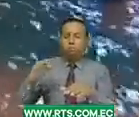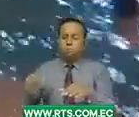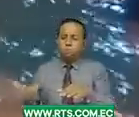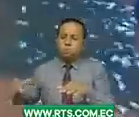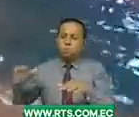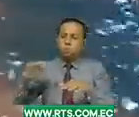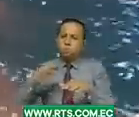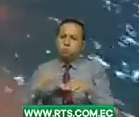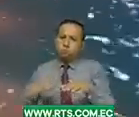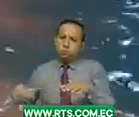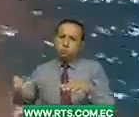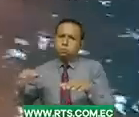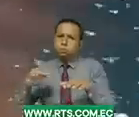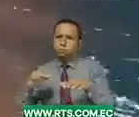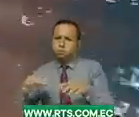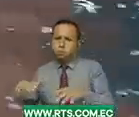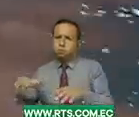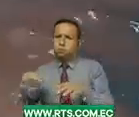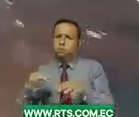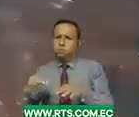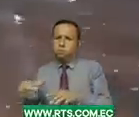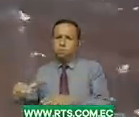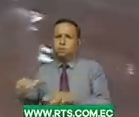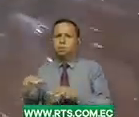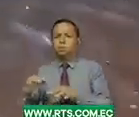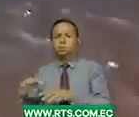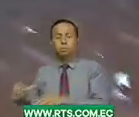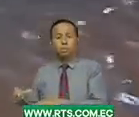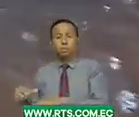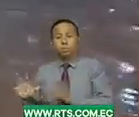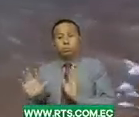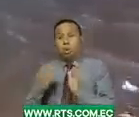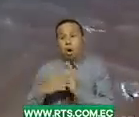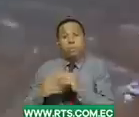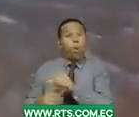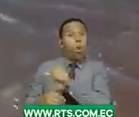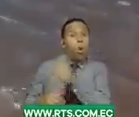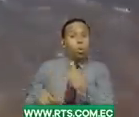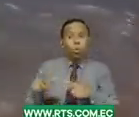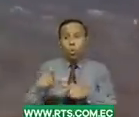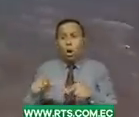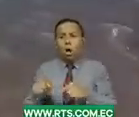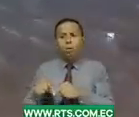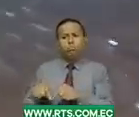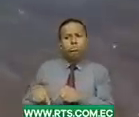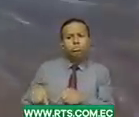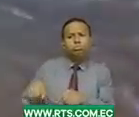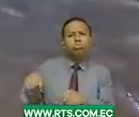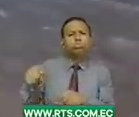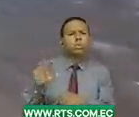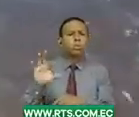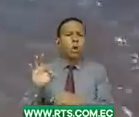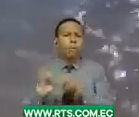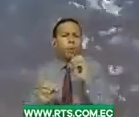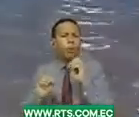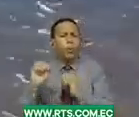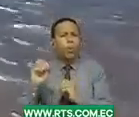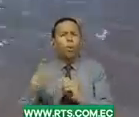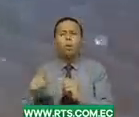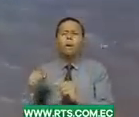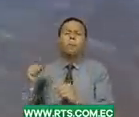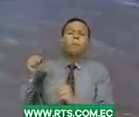a que este tramo está así, otras partes a la altura más o menos del 9 de octubre, estamos hablando también de la